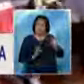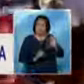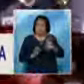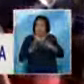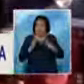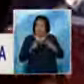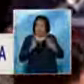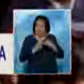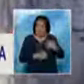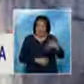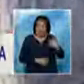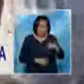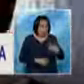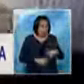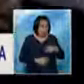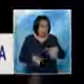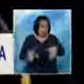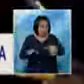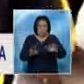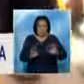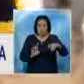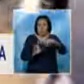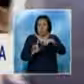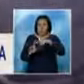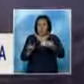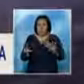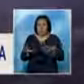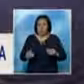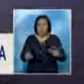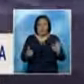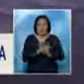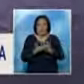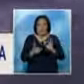familiares y colegas en un multitudinario entierro en su natal Chincha.